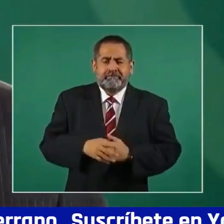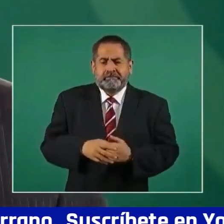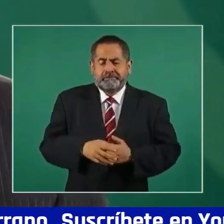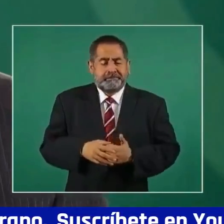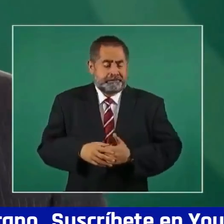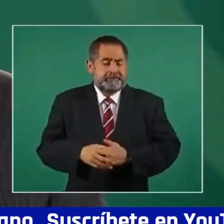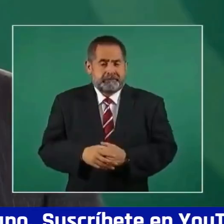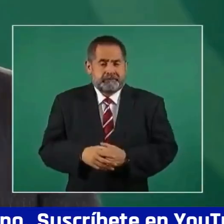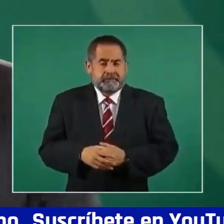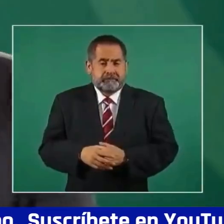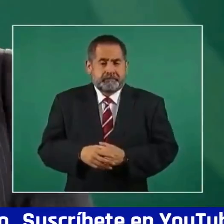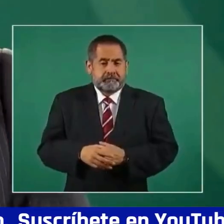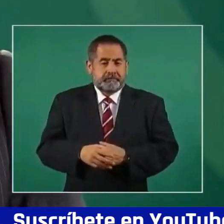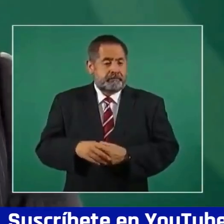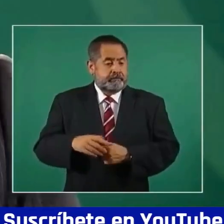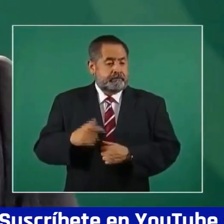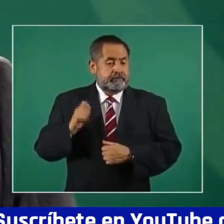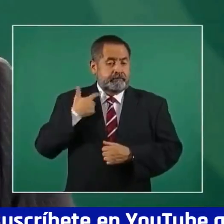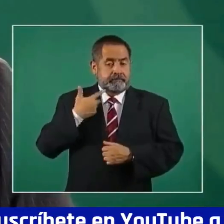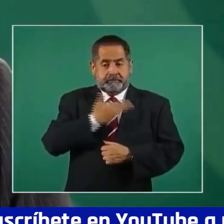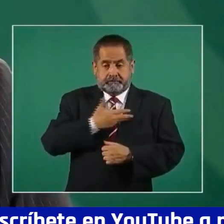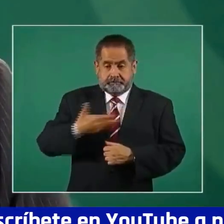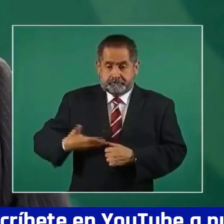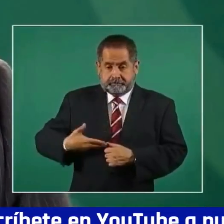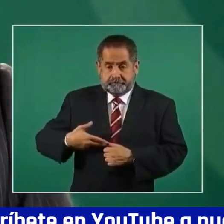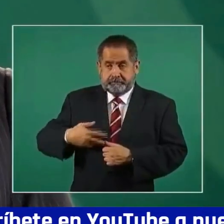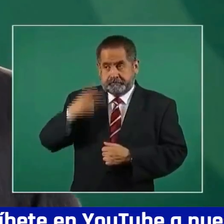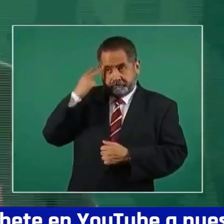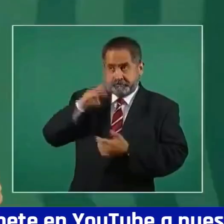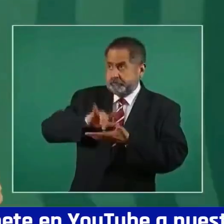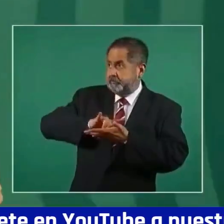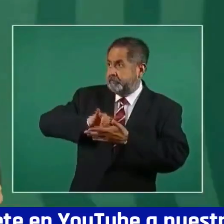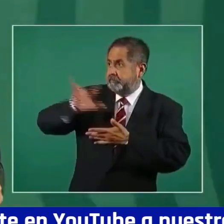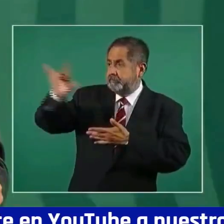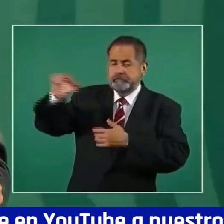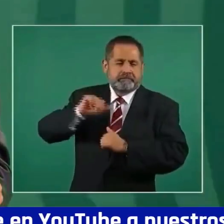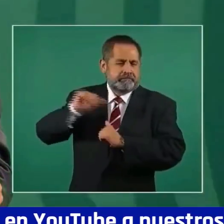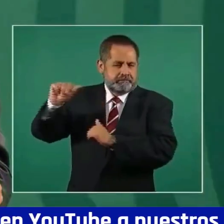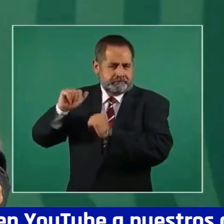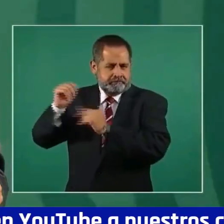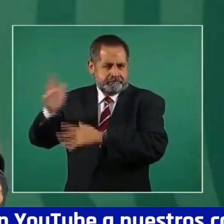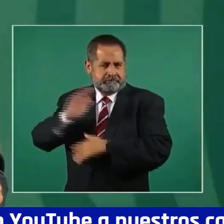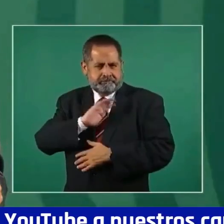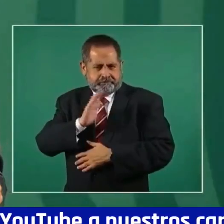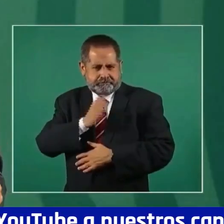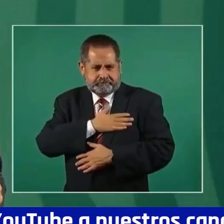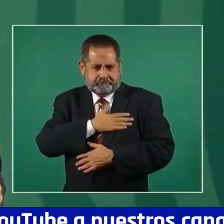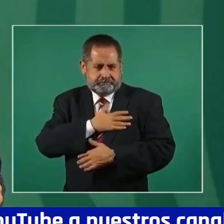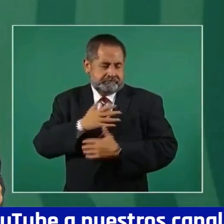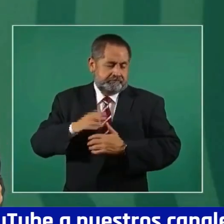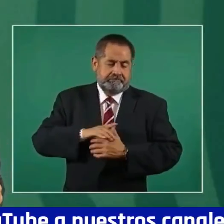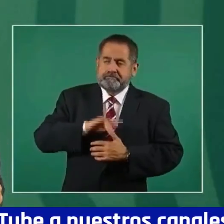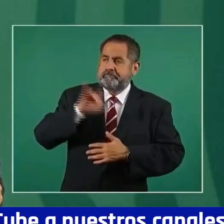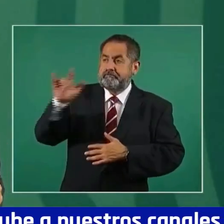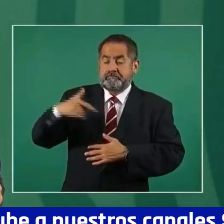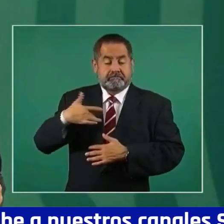Iban los presidentes a España y también como se sentían de sangre azul,